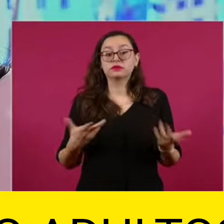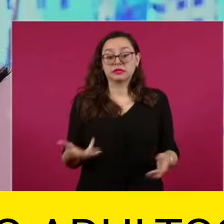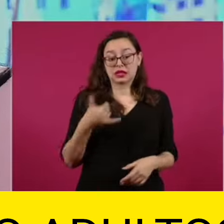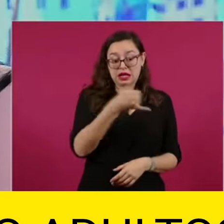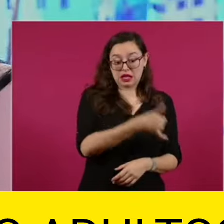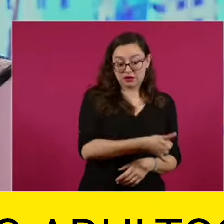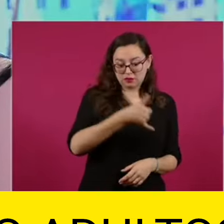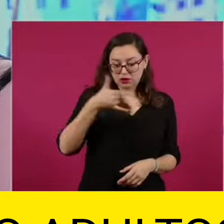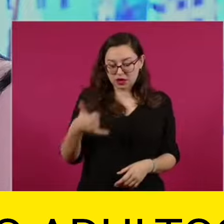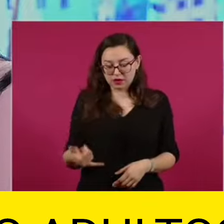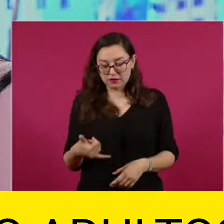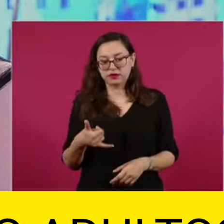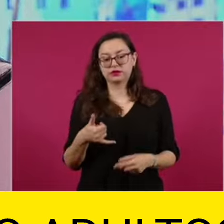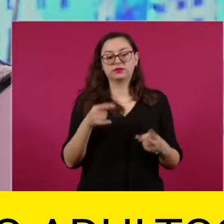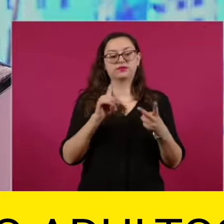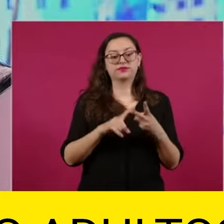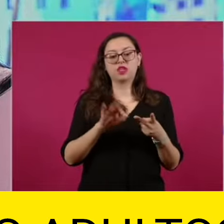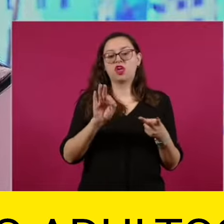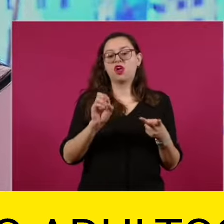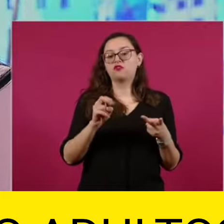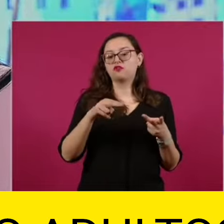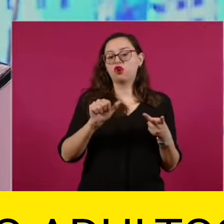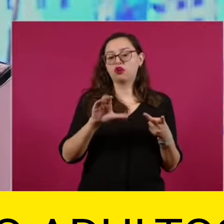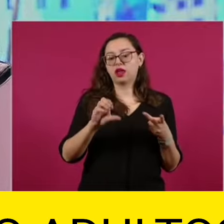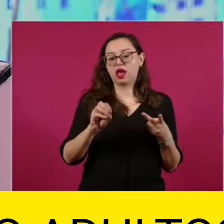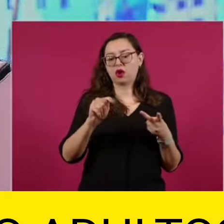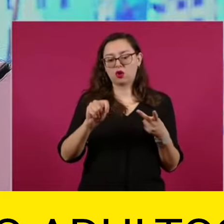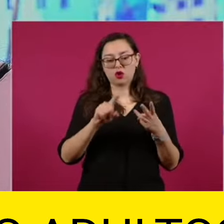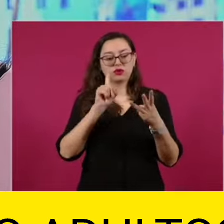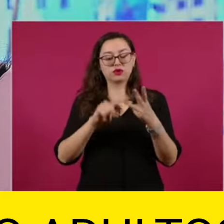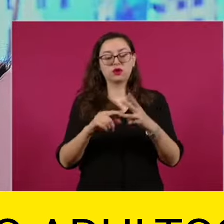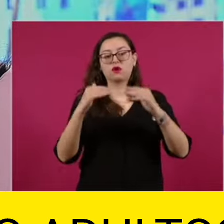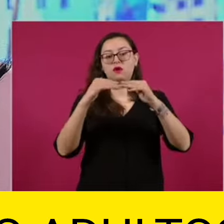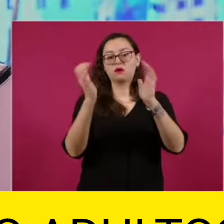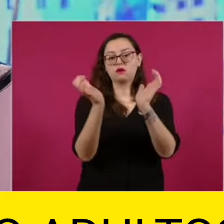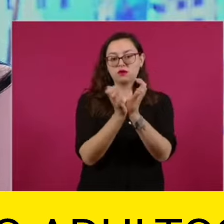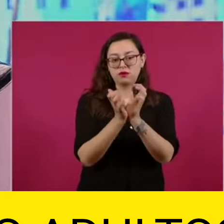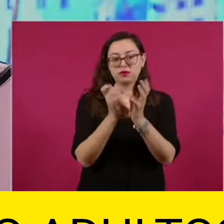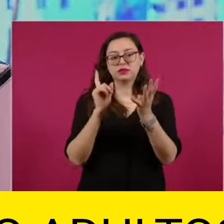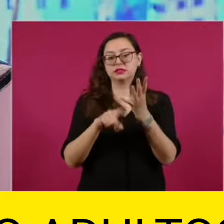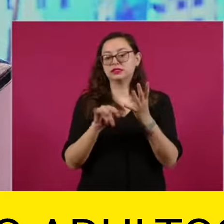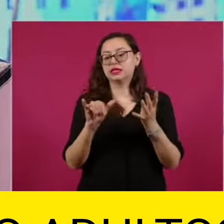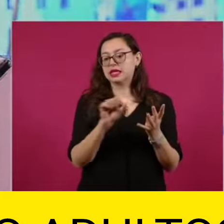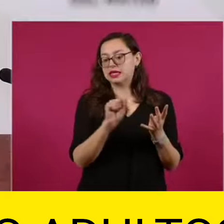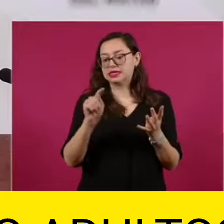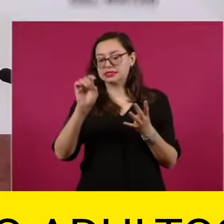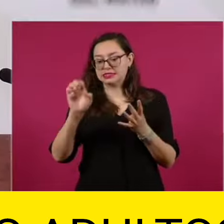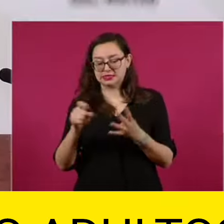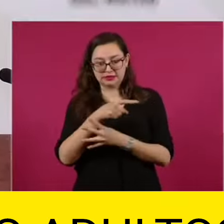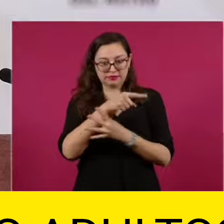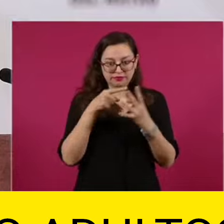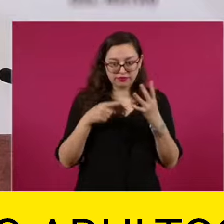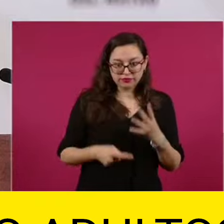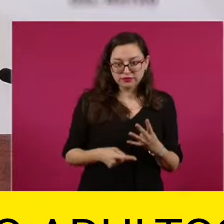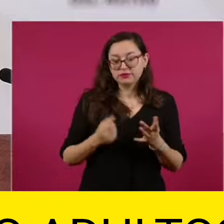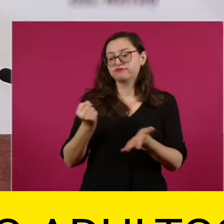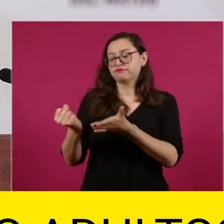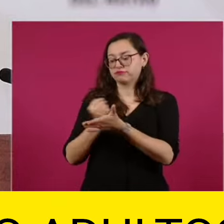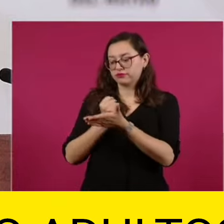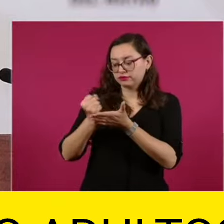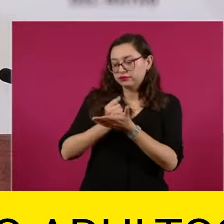e ISSSTE, participaron con créditos y préstamos a sus agremiados afiliados a estos esquemas de